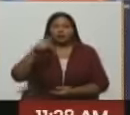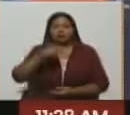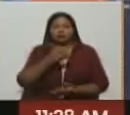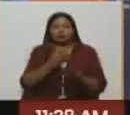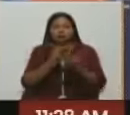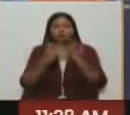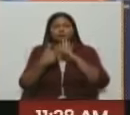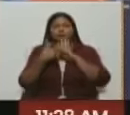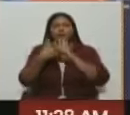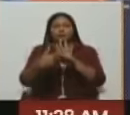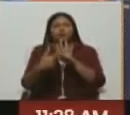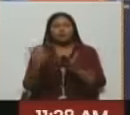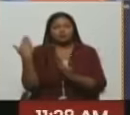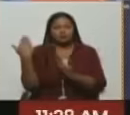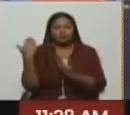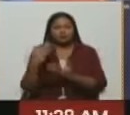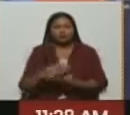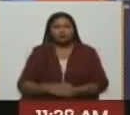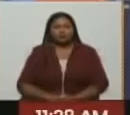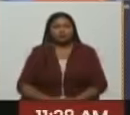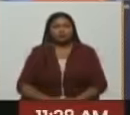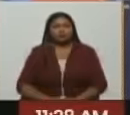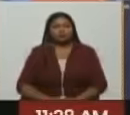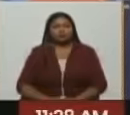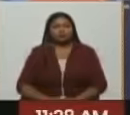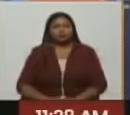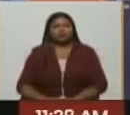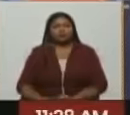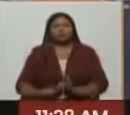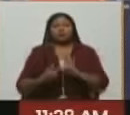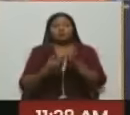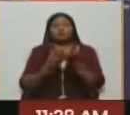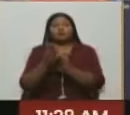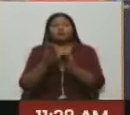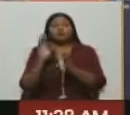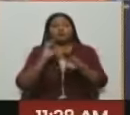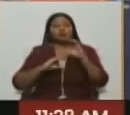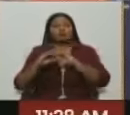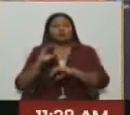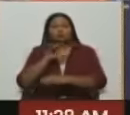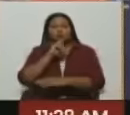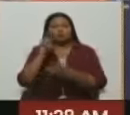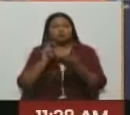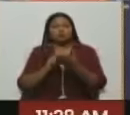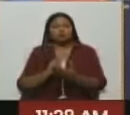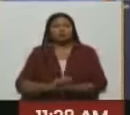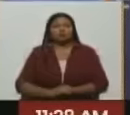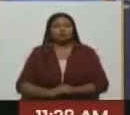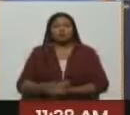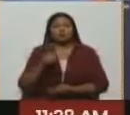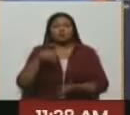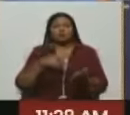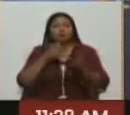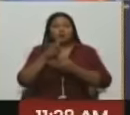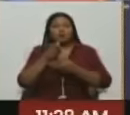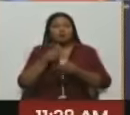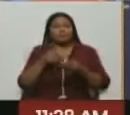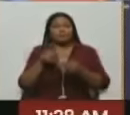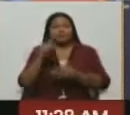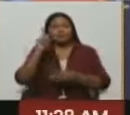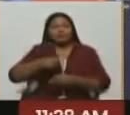muestra. Y a los medios de comunicación nacional, también le digo, también tienen que ser